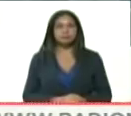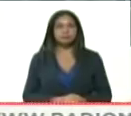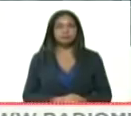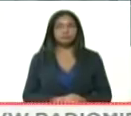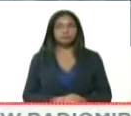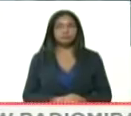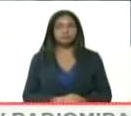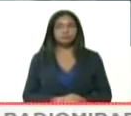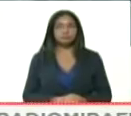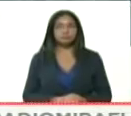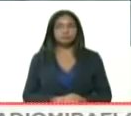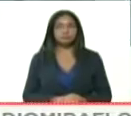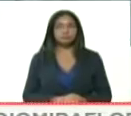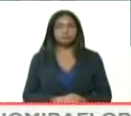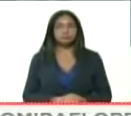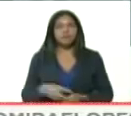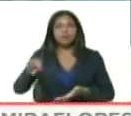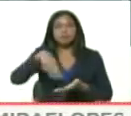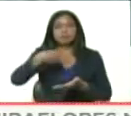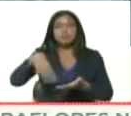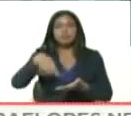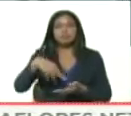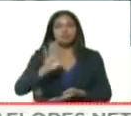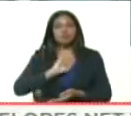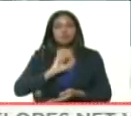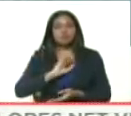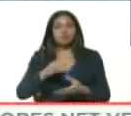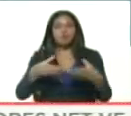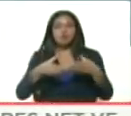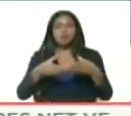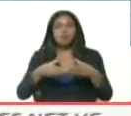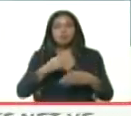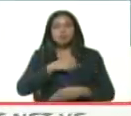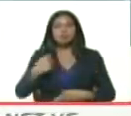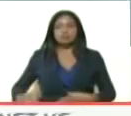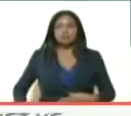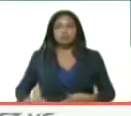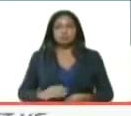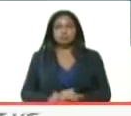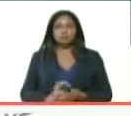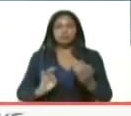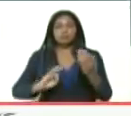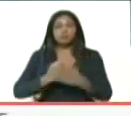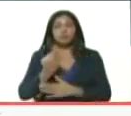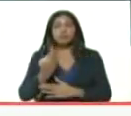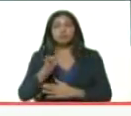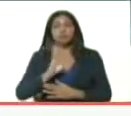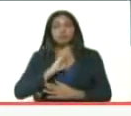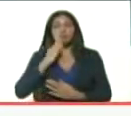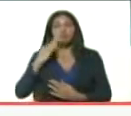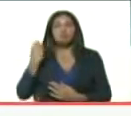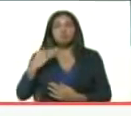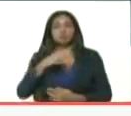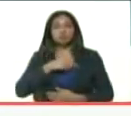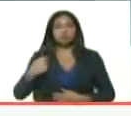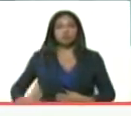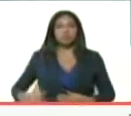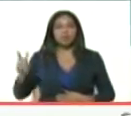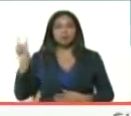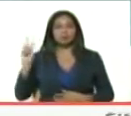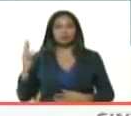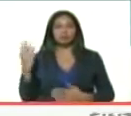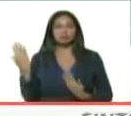Danza de León, baile típico de la provincia de Guangdong, interpretado por la Federación Juventud China-Venezuela.